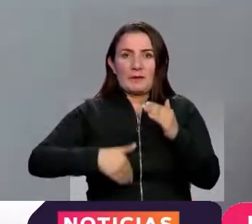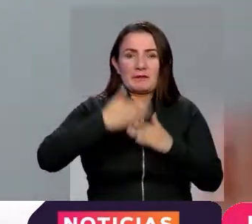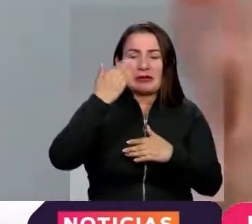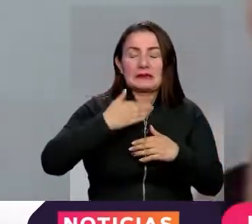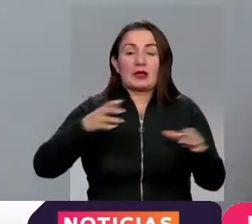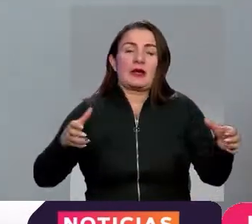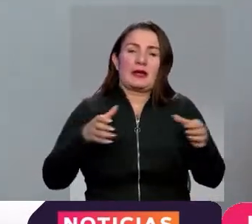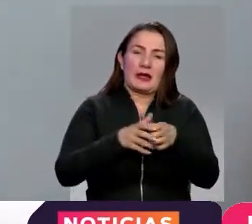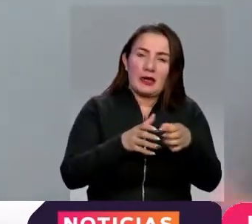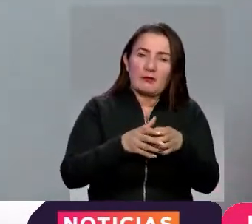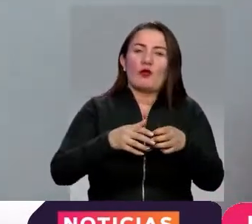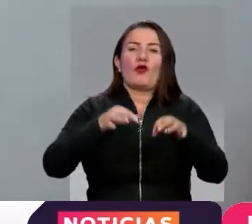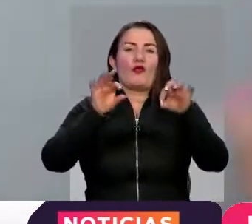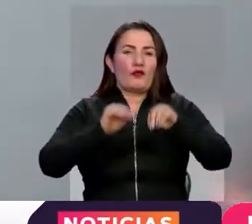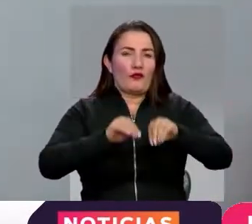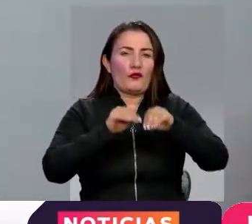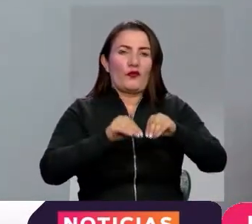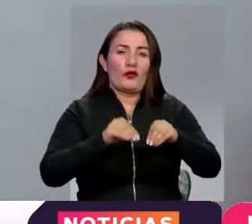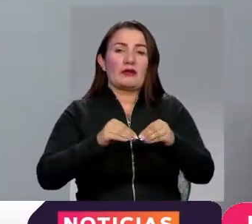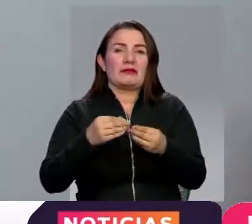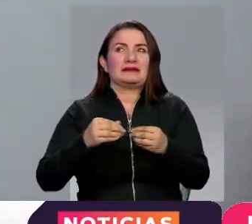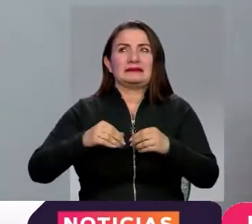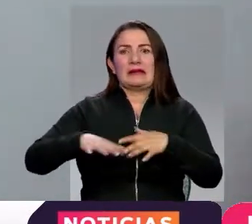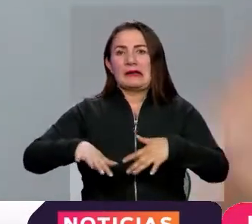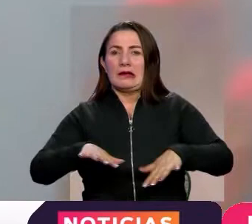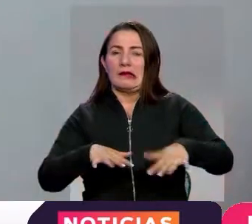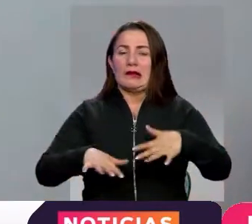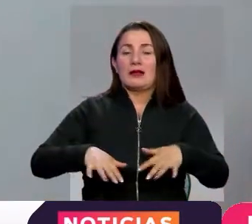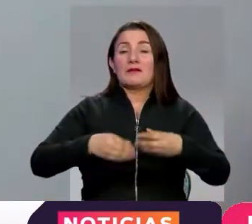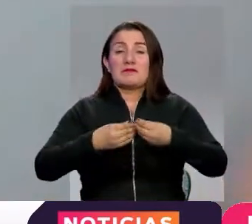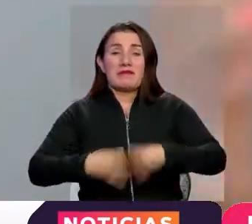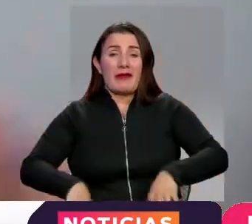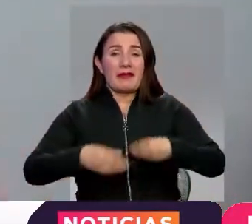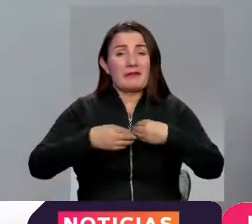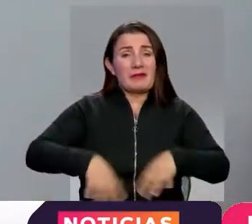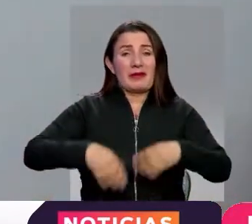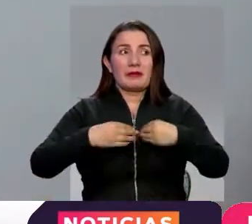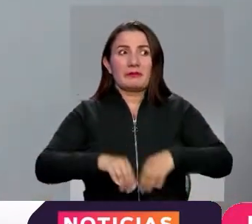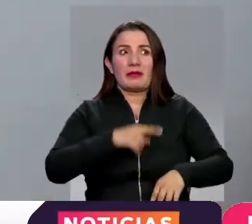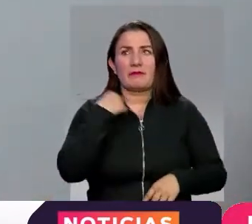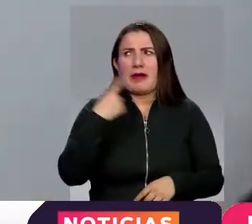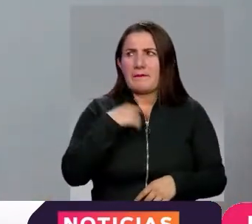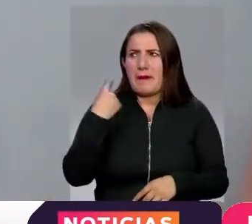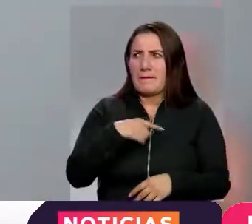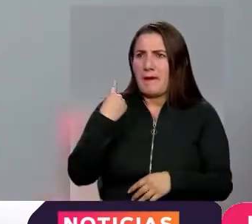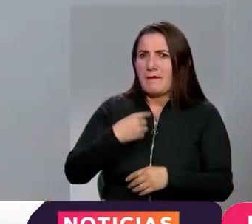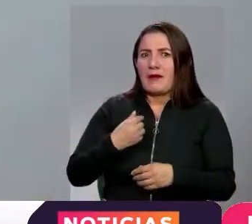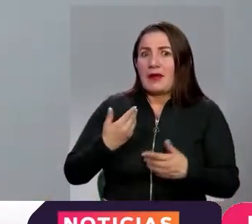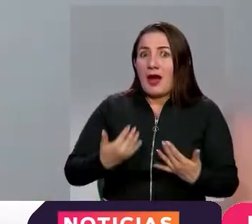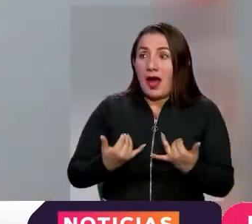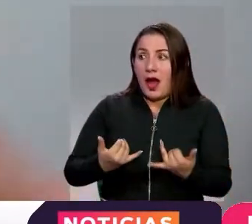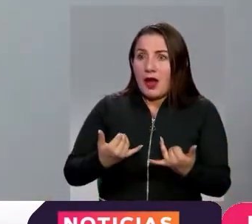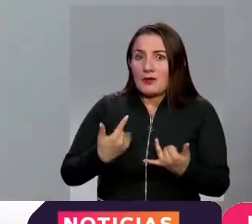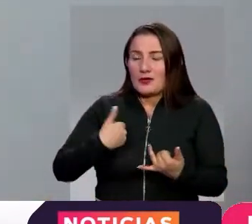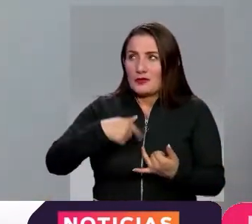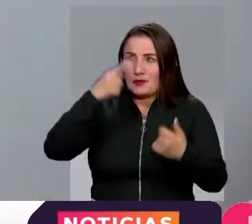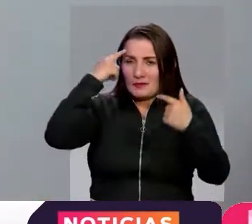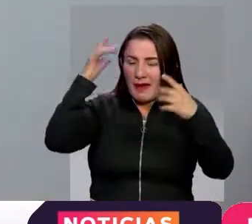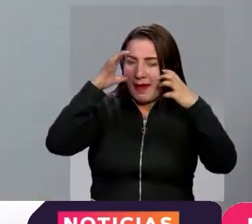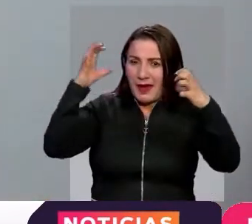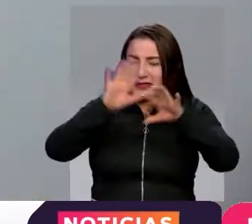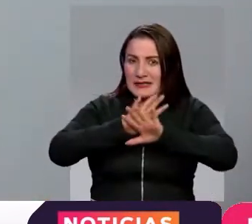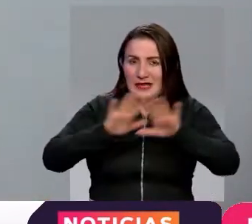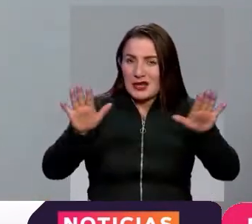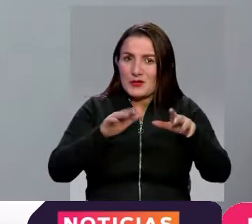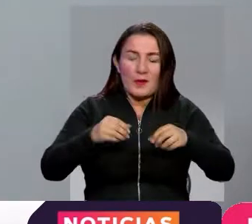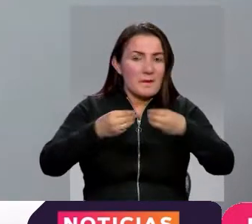un equipo formándose sin ritmo, entonces perdíamos muchos partidos que ahora no cabe en la cabeza perder.